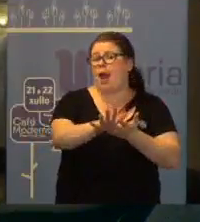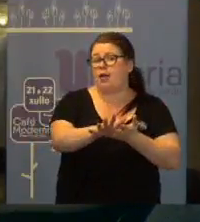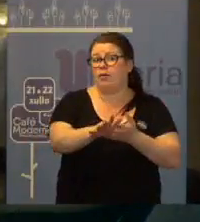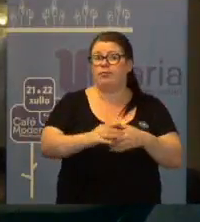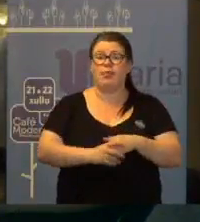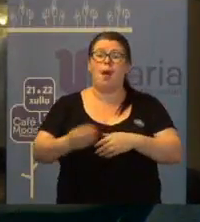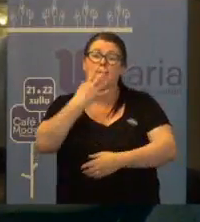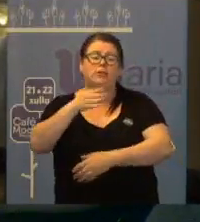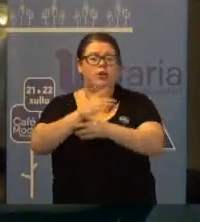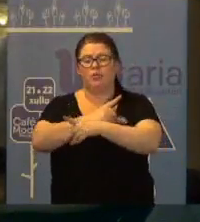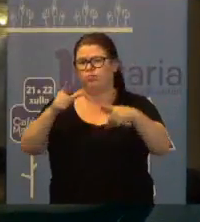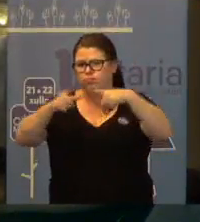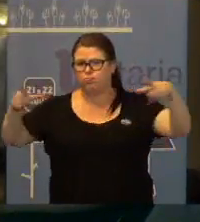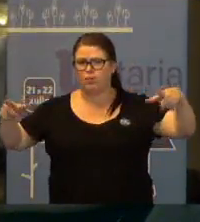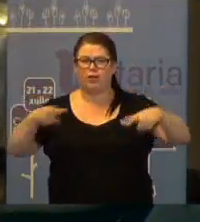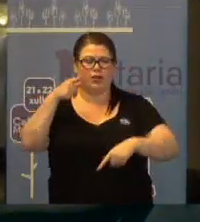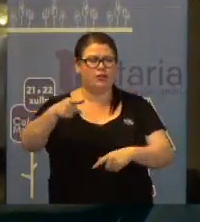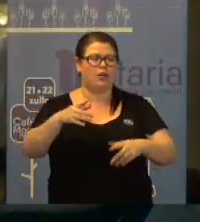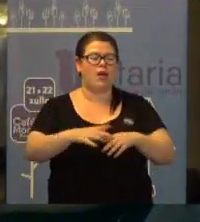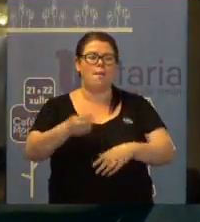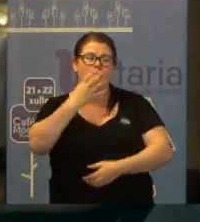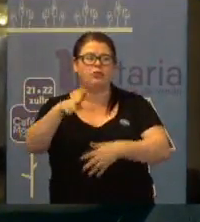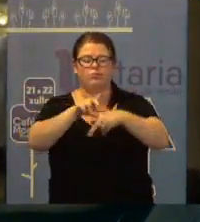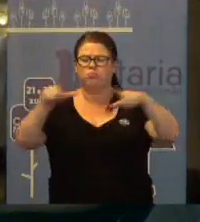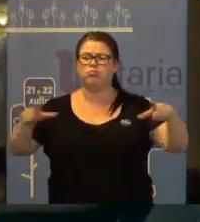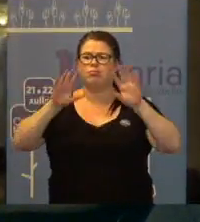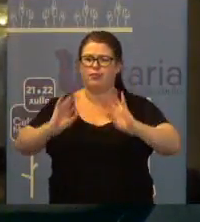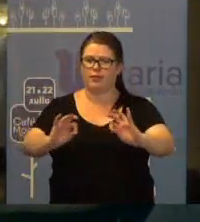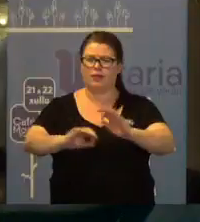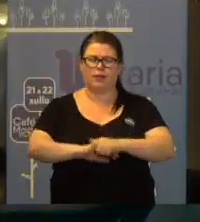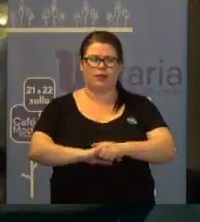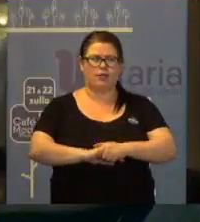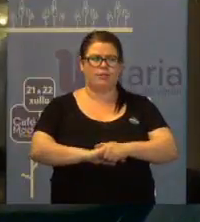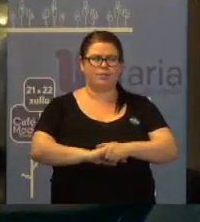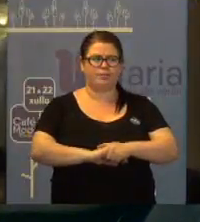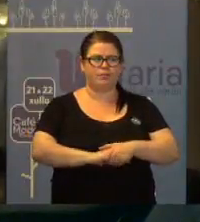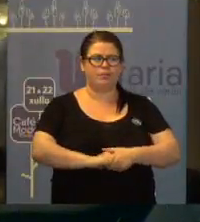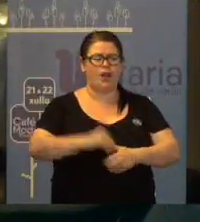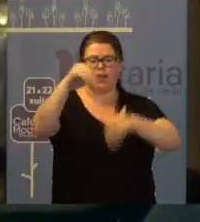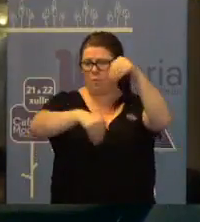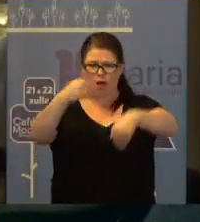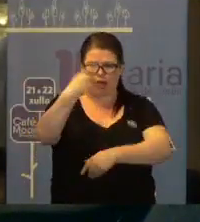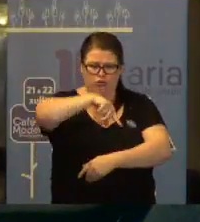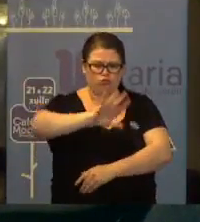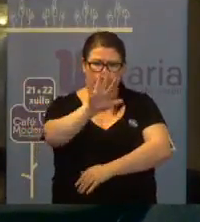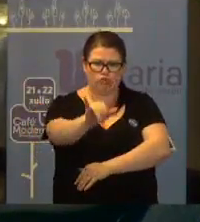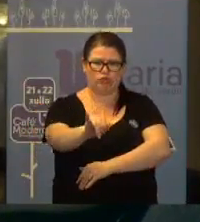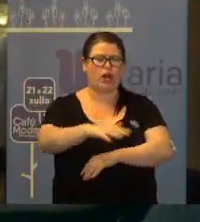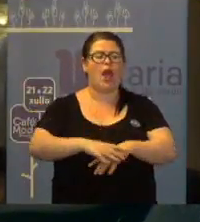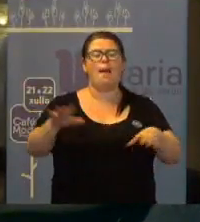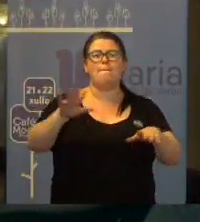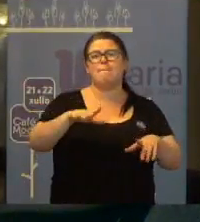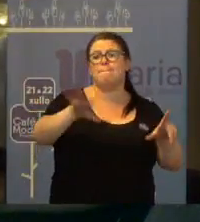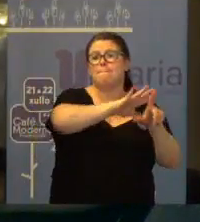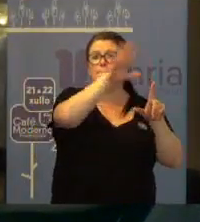PSOE. Eso é crecimento para o PSOE. É unha desgracia? Bueno, para nós sí. Para o país?